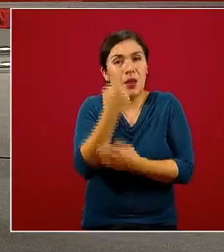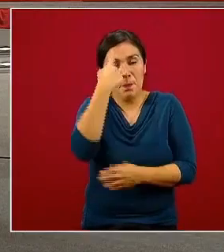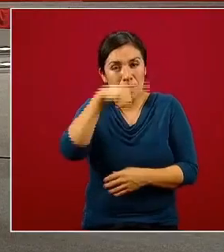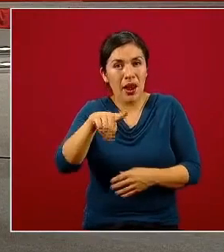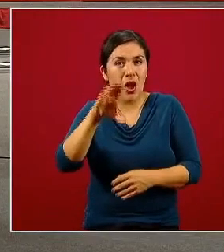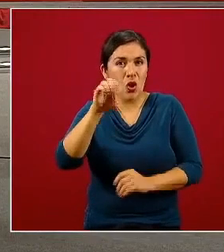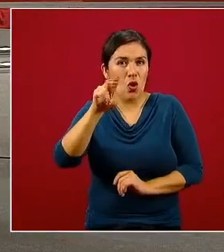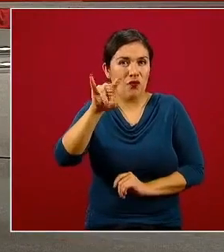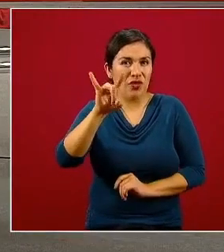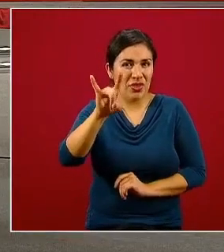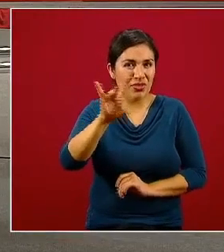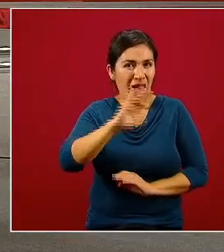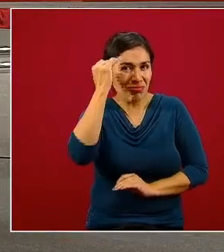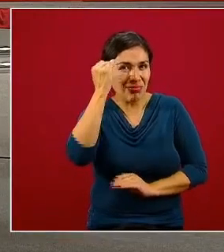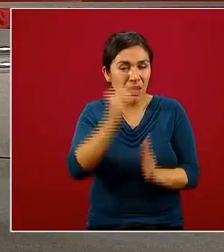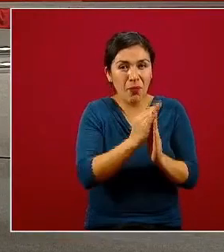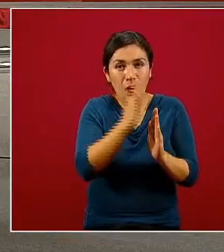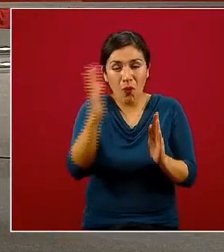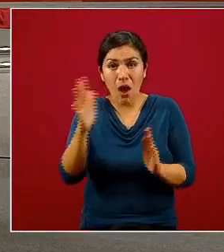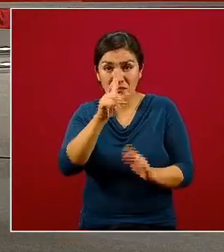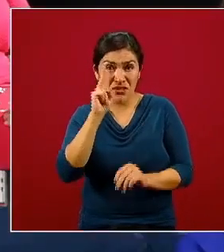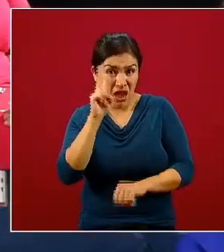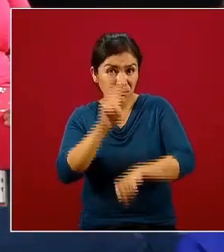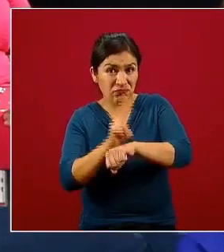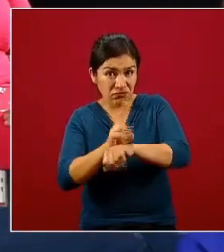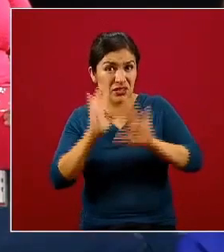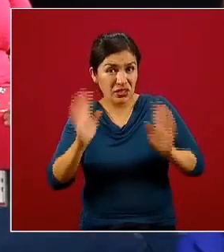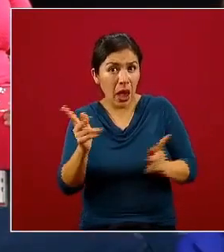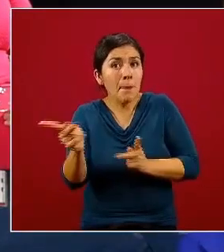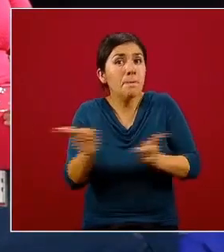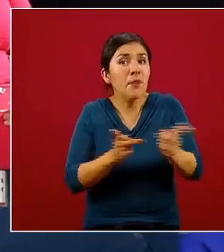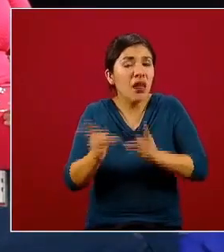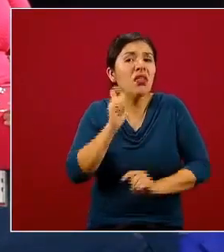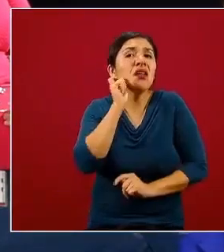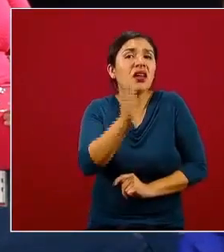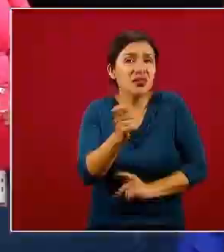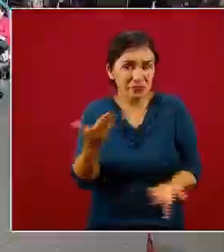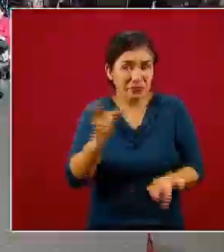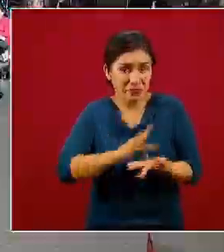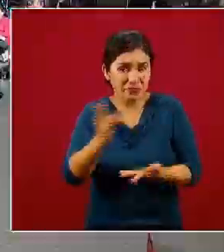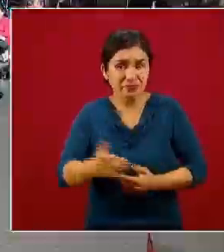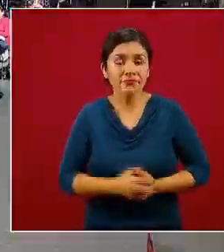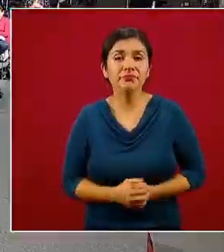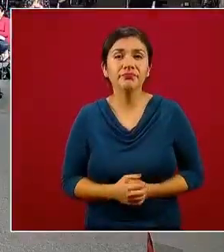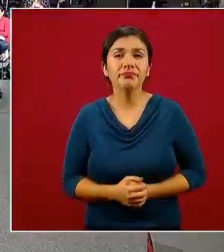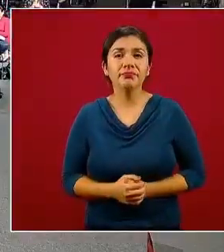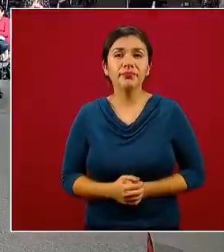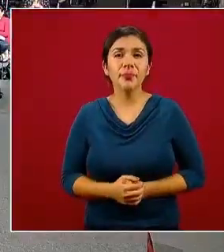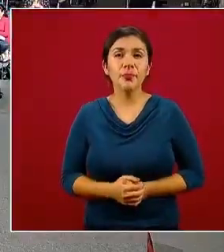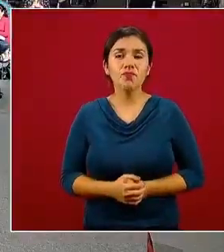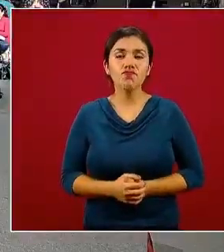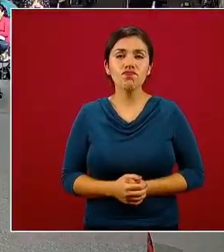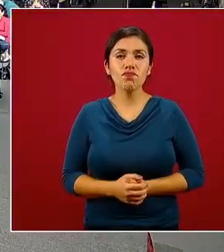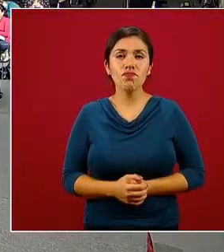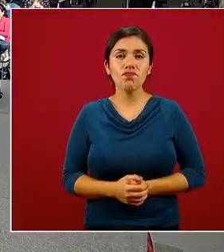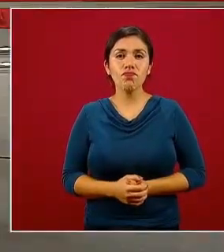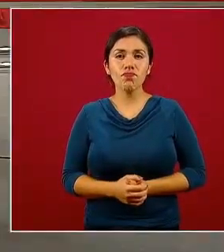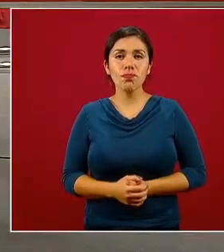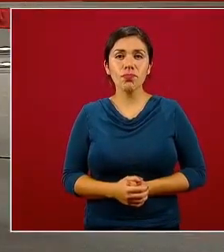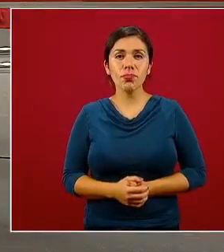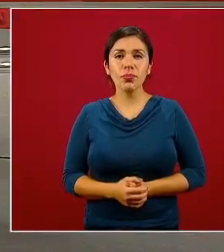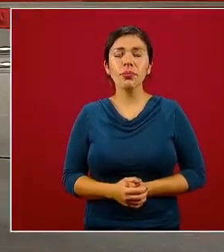este COVID. ¿Esto ya lo visualizaron y cuál sería el plan para esto? Gracias. Muchas gracias, Araceli. Le doy la palabra a la doctora.